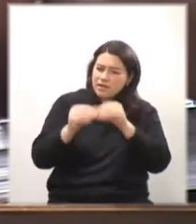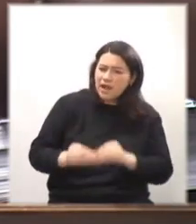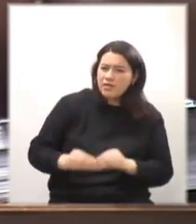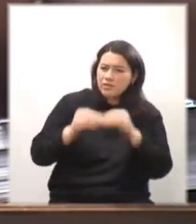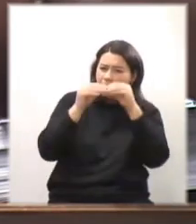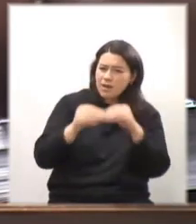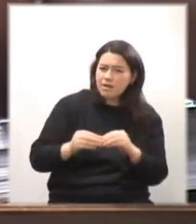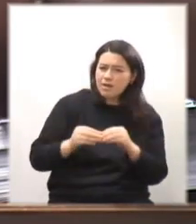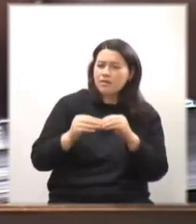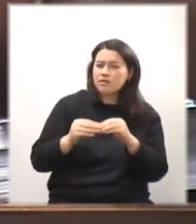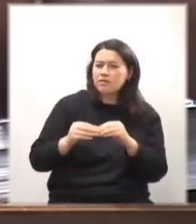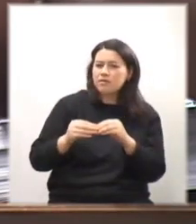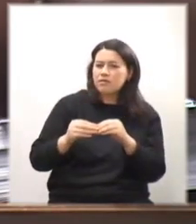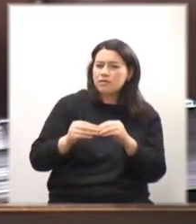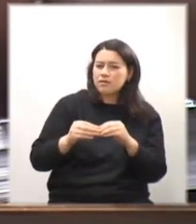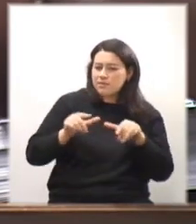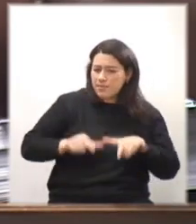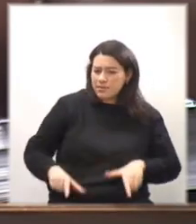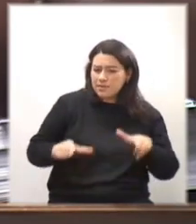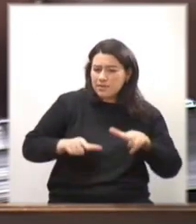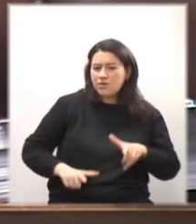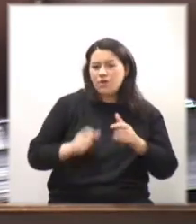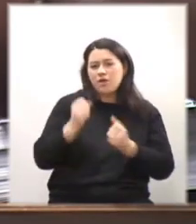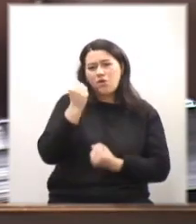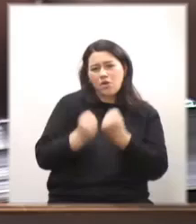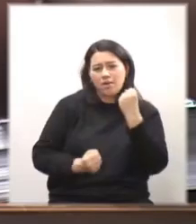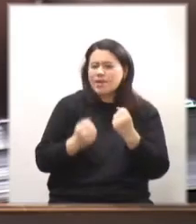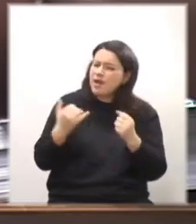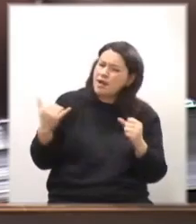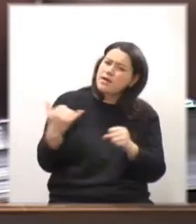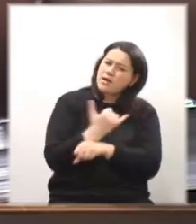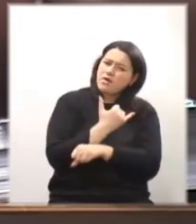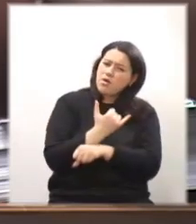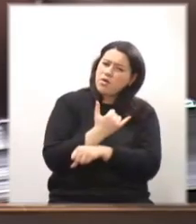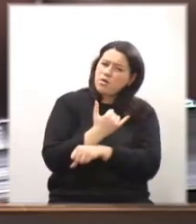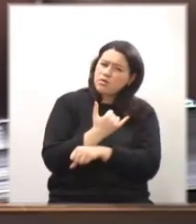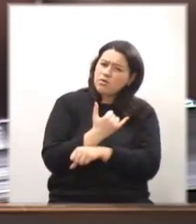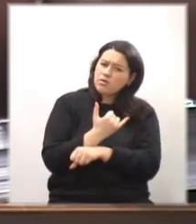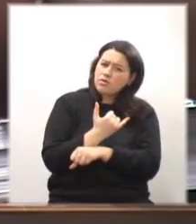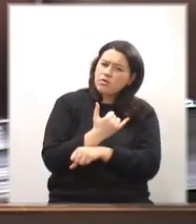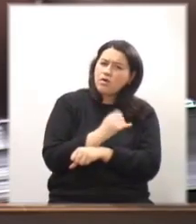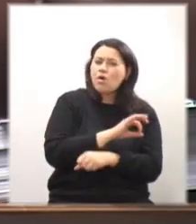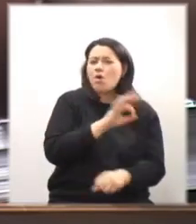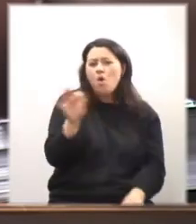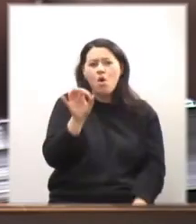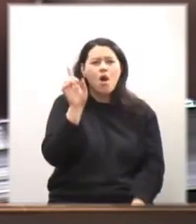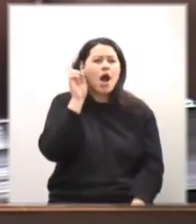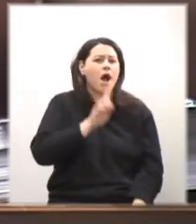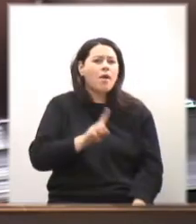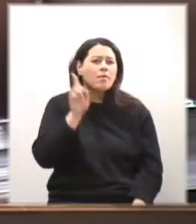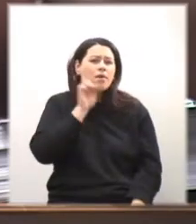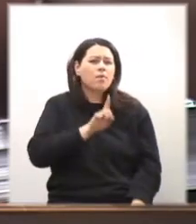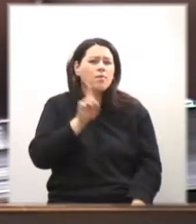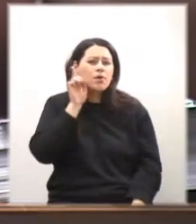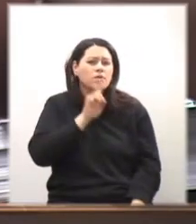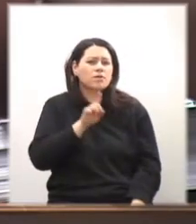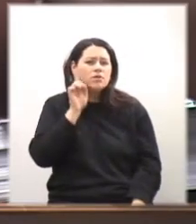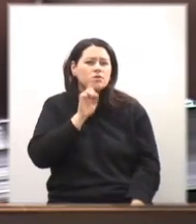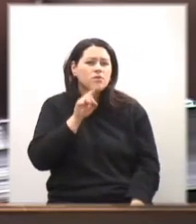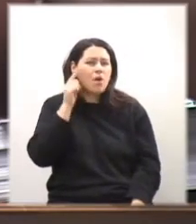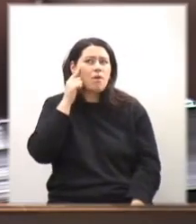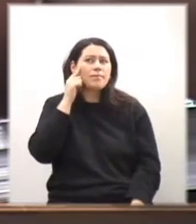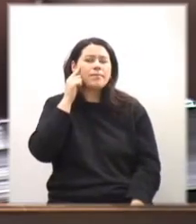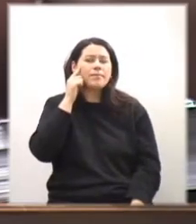estimaciones presupuestales del Ministerio de Economía se equivocan en ellas o a propósito sobreestiman